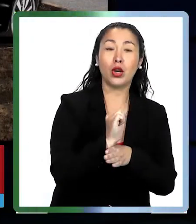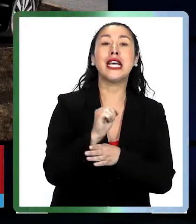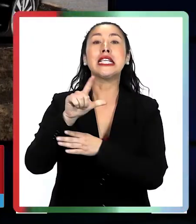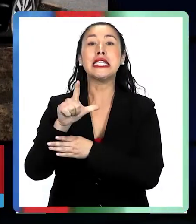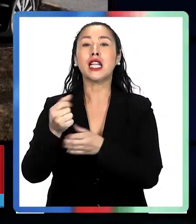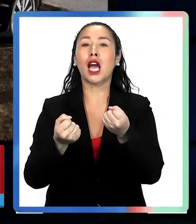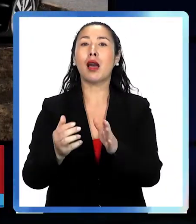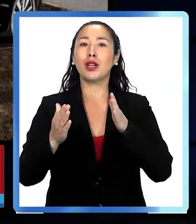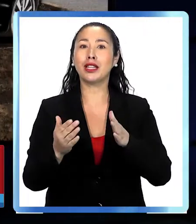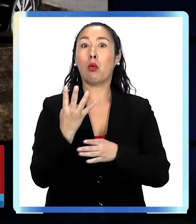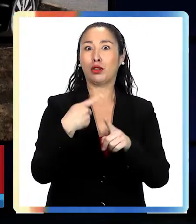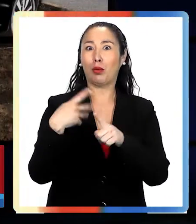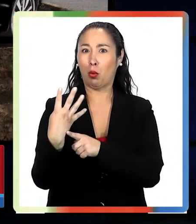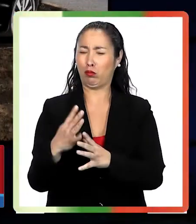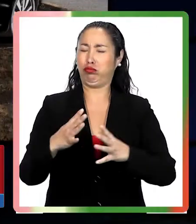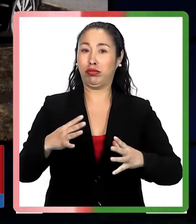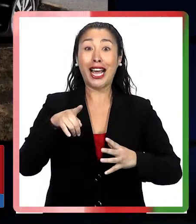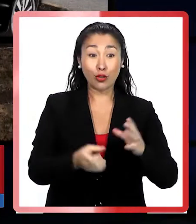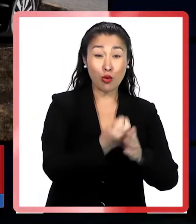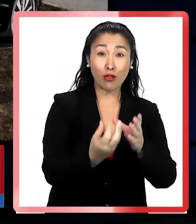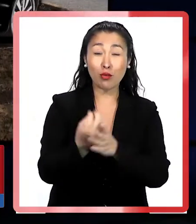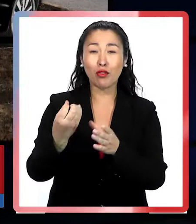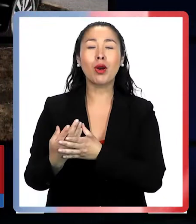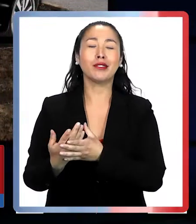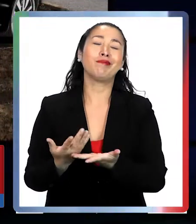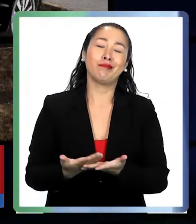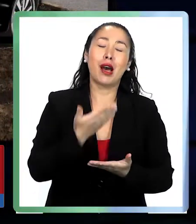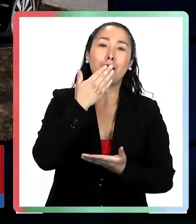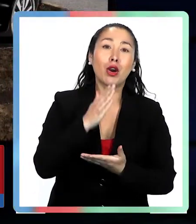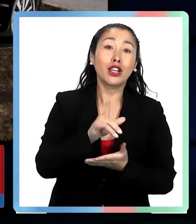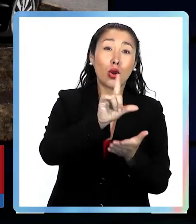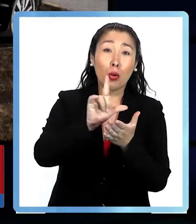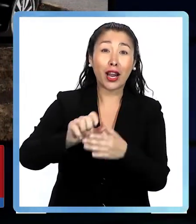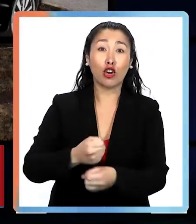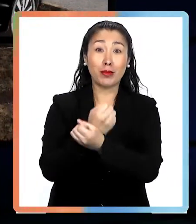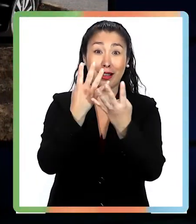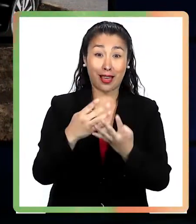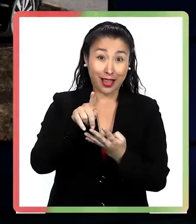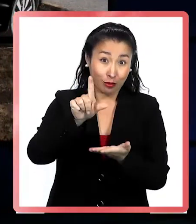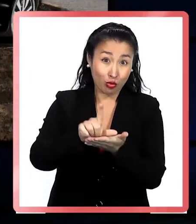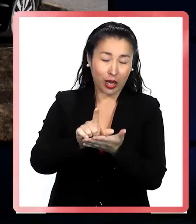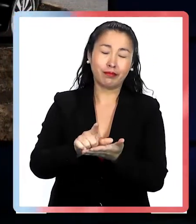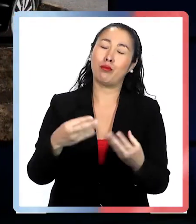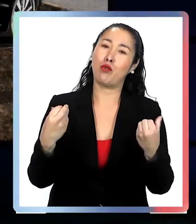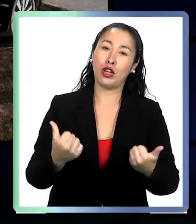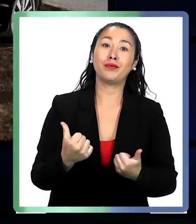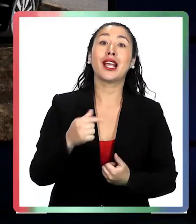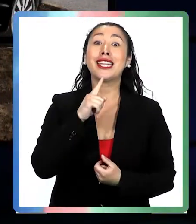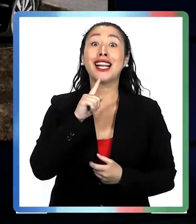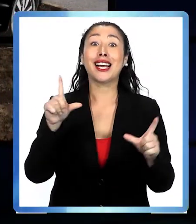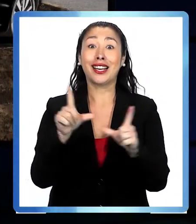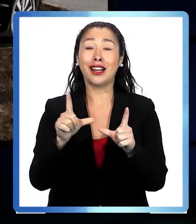radiopatrullas y 7 camionetas 4x4. Esta flota va a renovar el material de los cuarteles policiales de la región. Telecanal